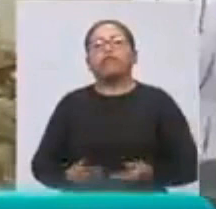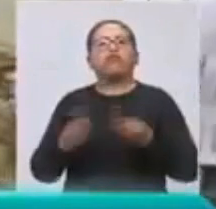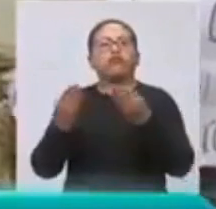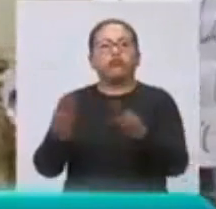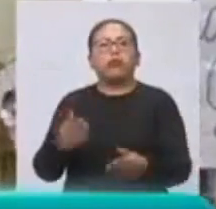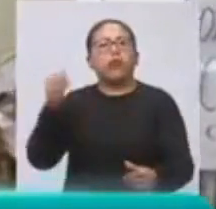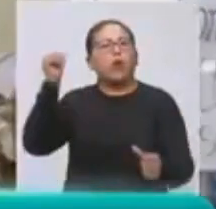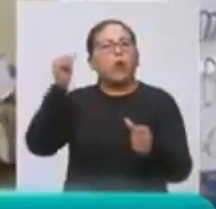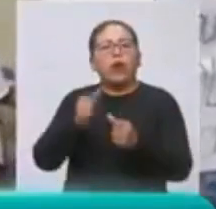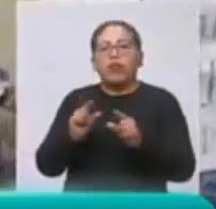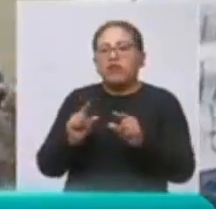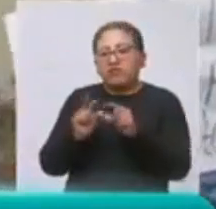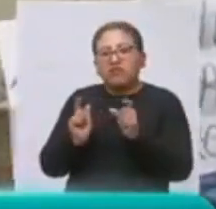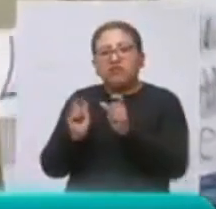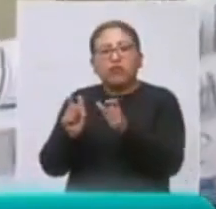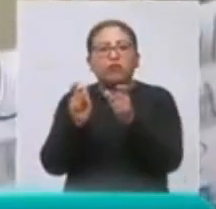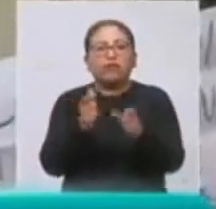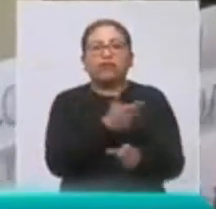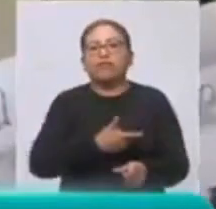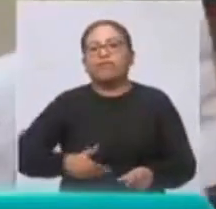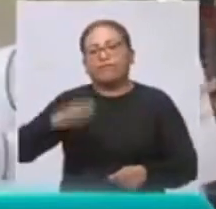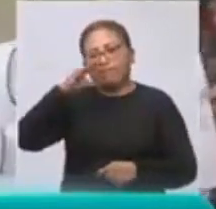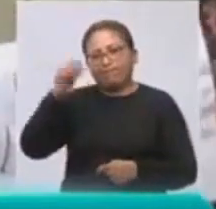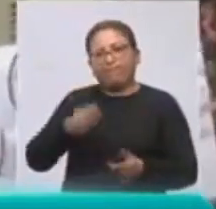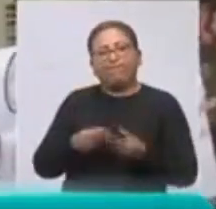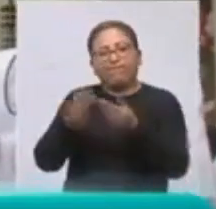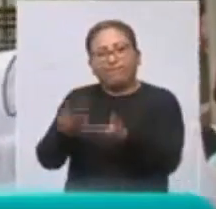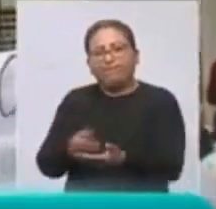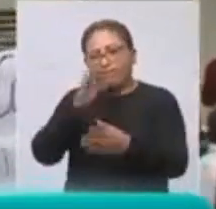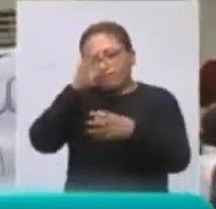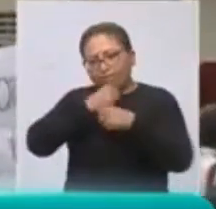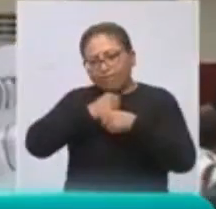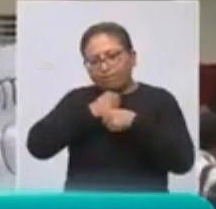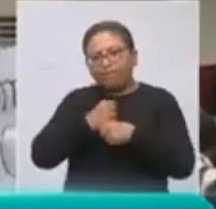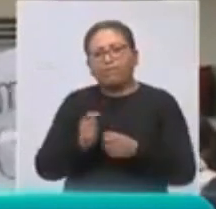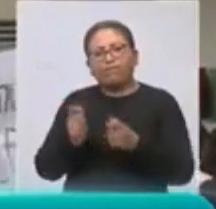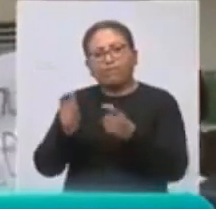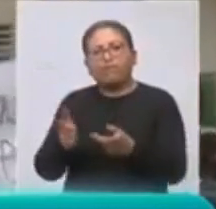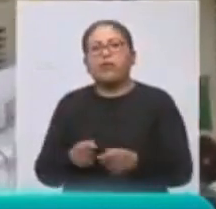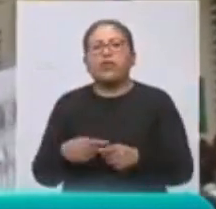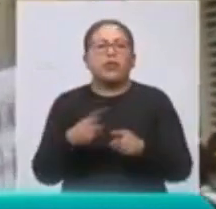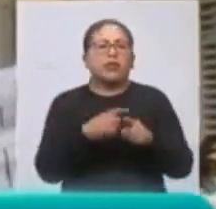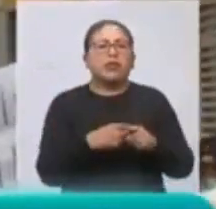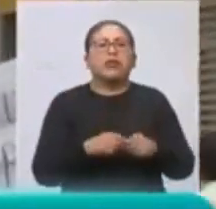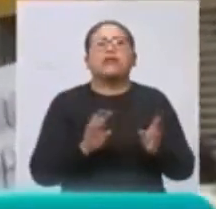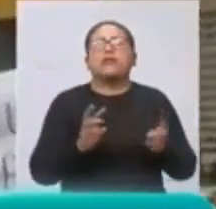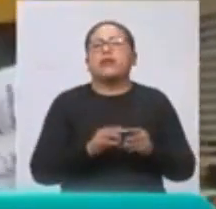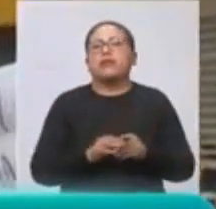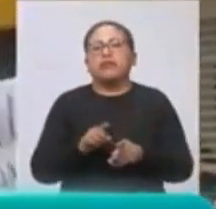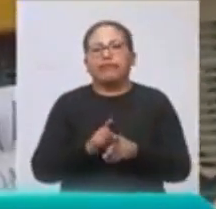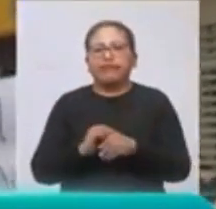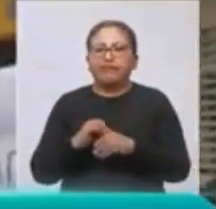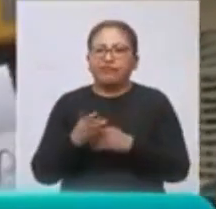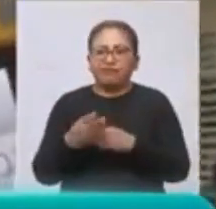de recuerdos, entre ellos también la producción que se elabora en esta región. Hablamos de las diferentes masitas,